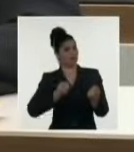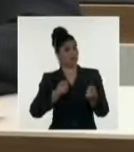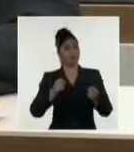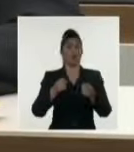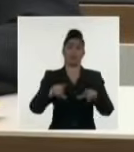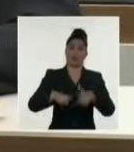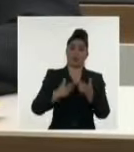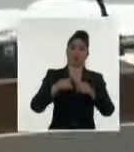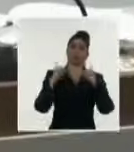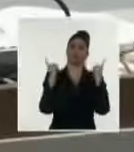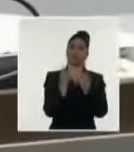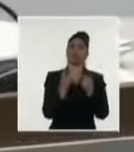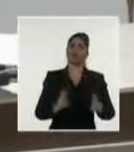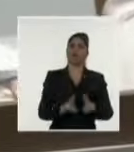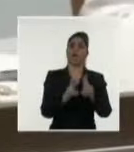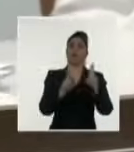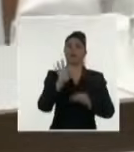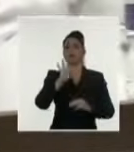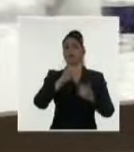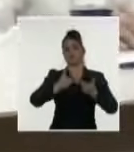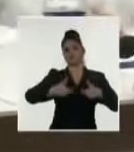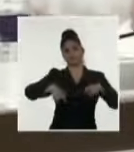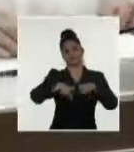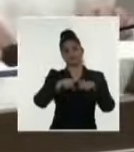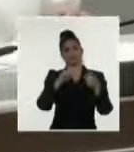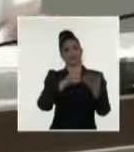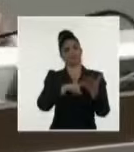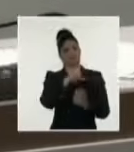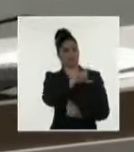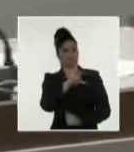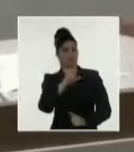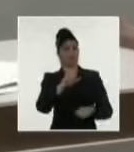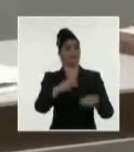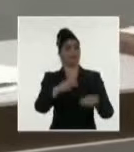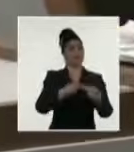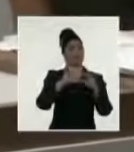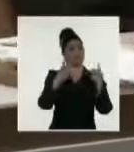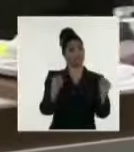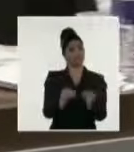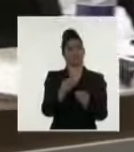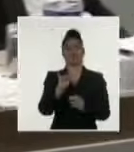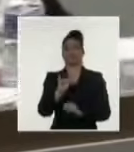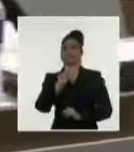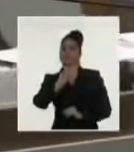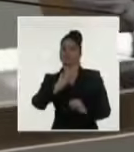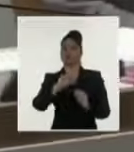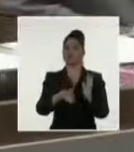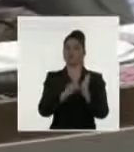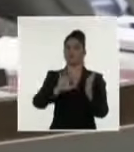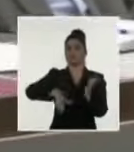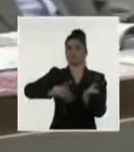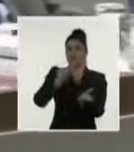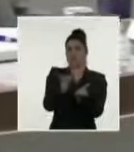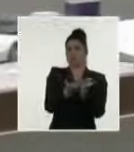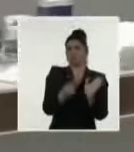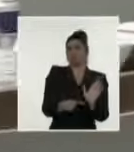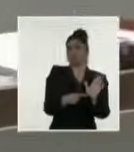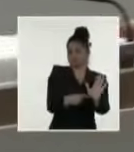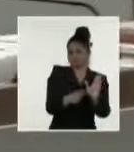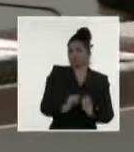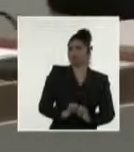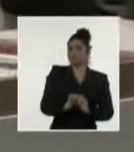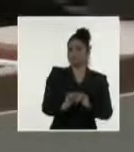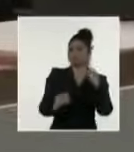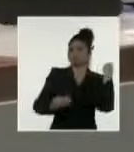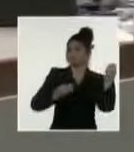partido derivaron en alrededor de 61000 propuestas contenidas en el proyecto de acciones que van encaminadas también